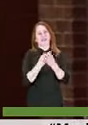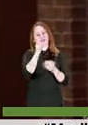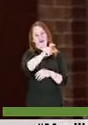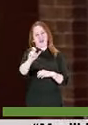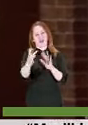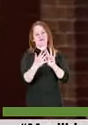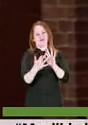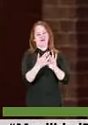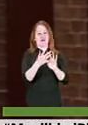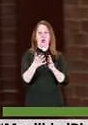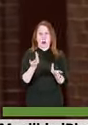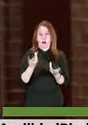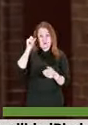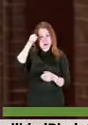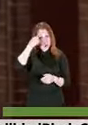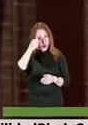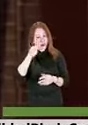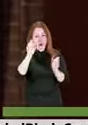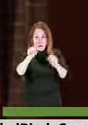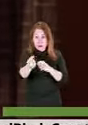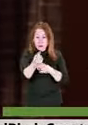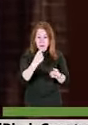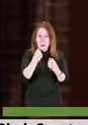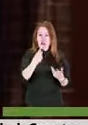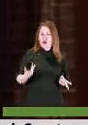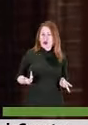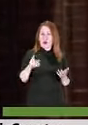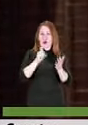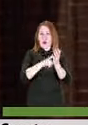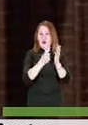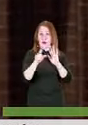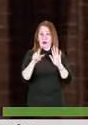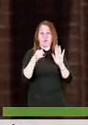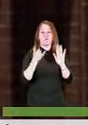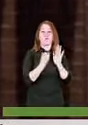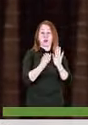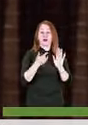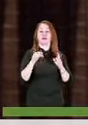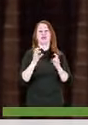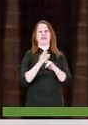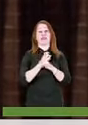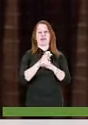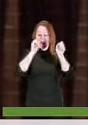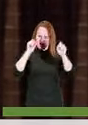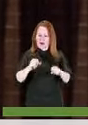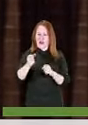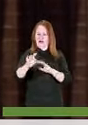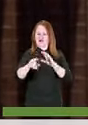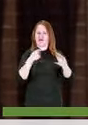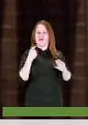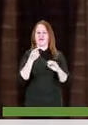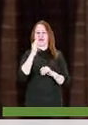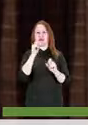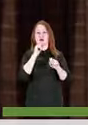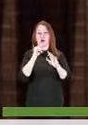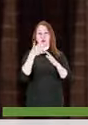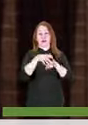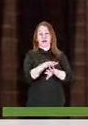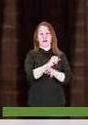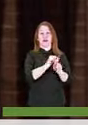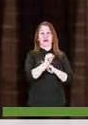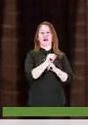conectadas, recordarles que pueden enviarnos sus preguntas a través del link que les estamos poniendo en el chat de nuestra transmisión por redes sociales. Ahí nos